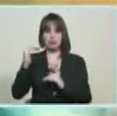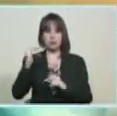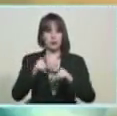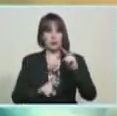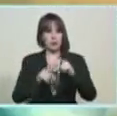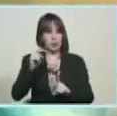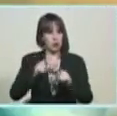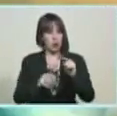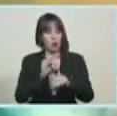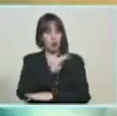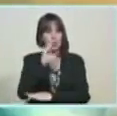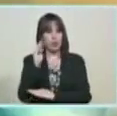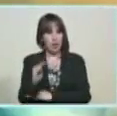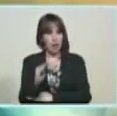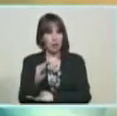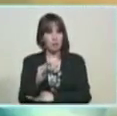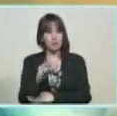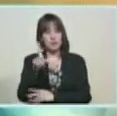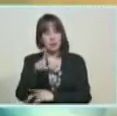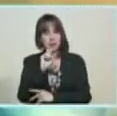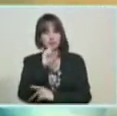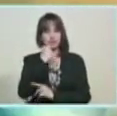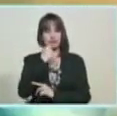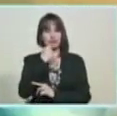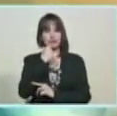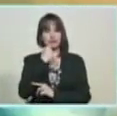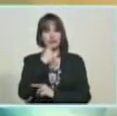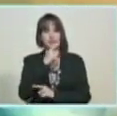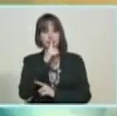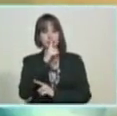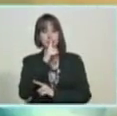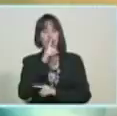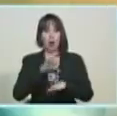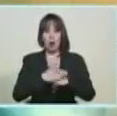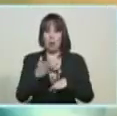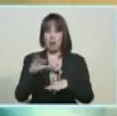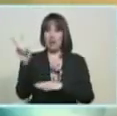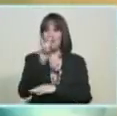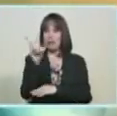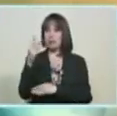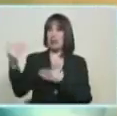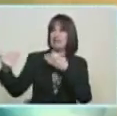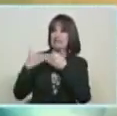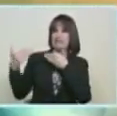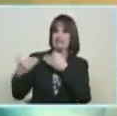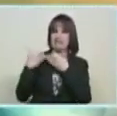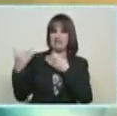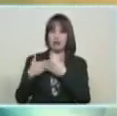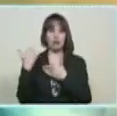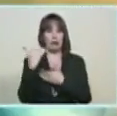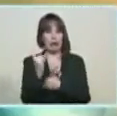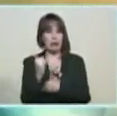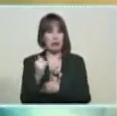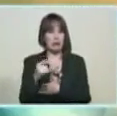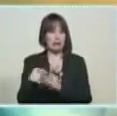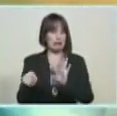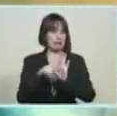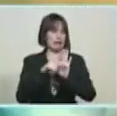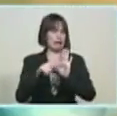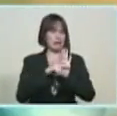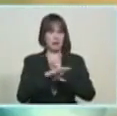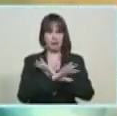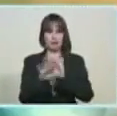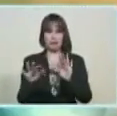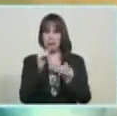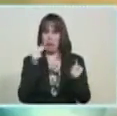de cuidado, de confidencialidad. Porque Venezuela tiene enemigos muy negativos,